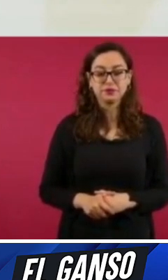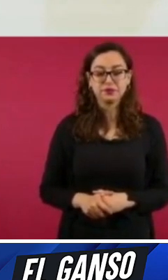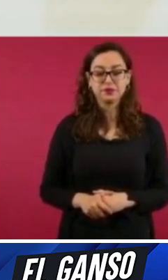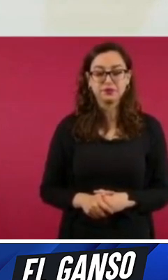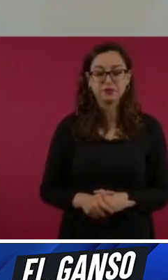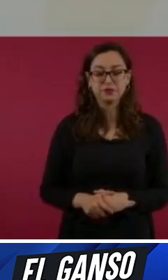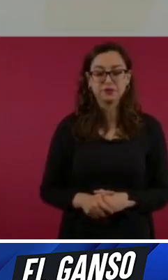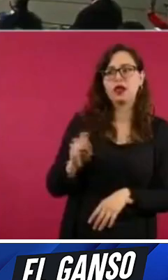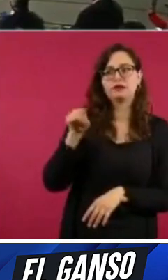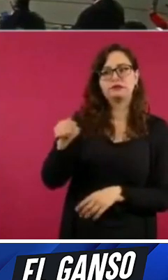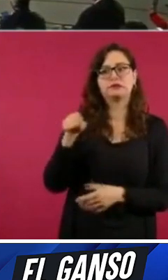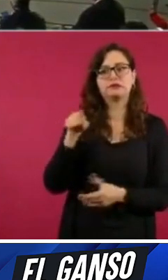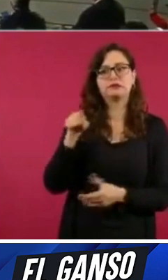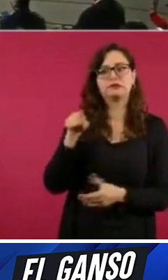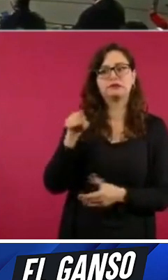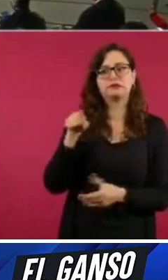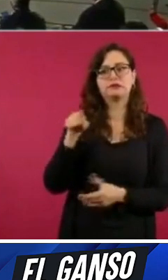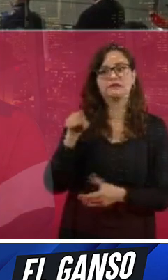pero estoy muy bien.